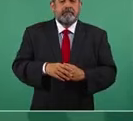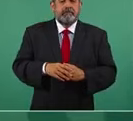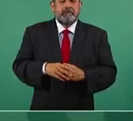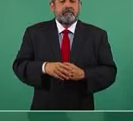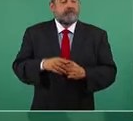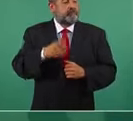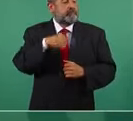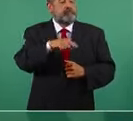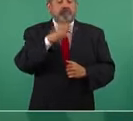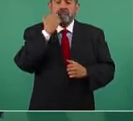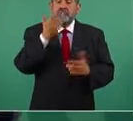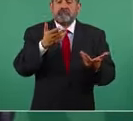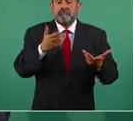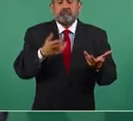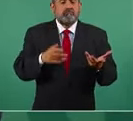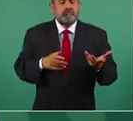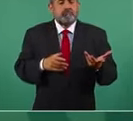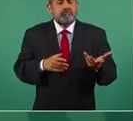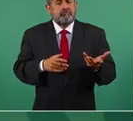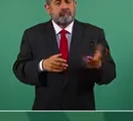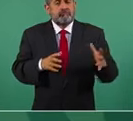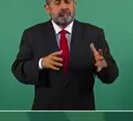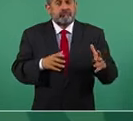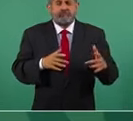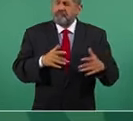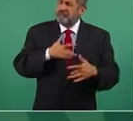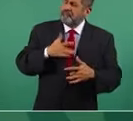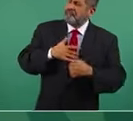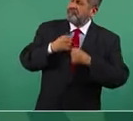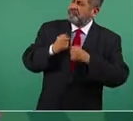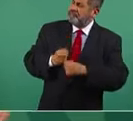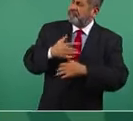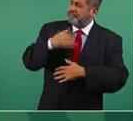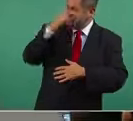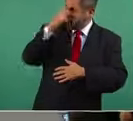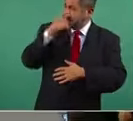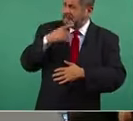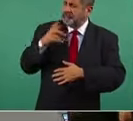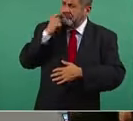que lo hagan de manera convencida, consciente,